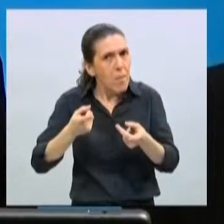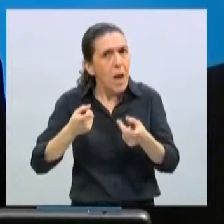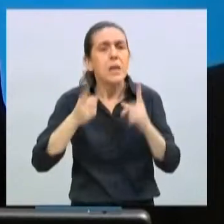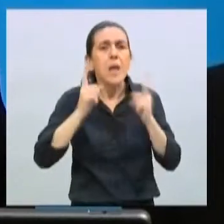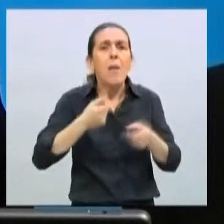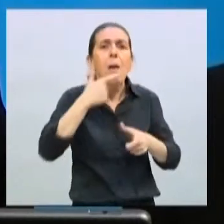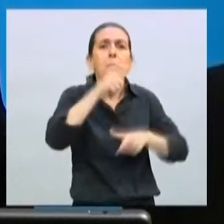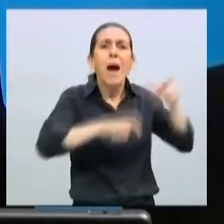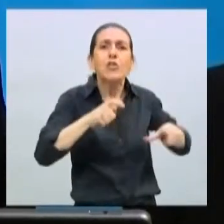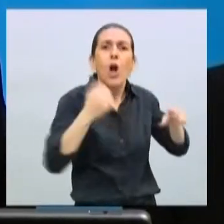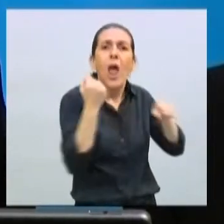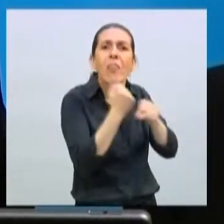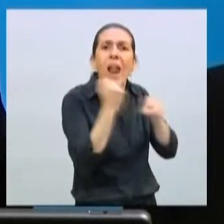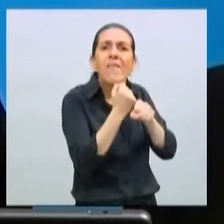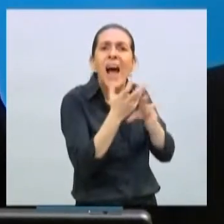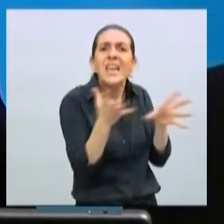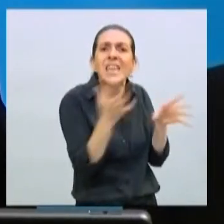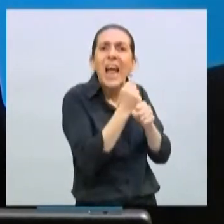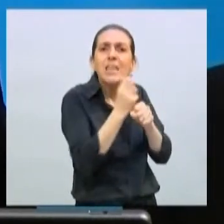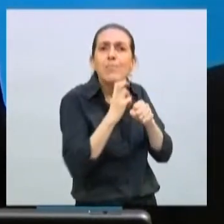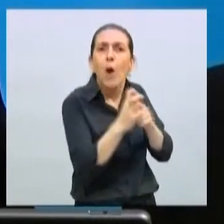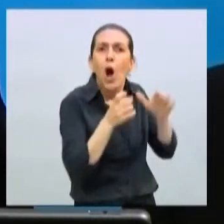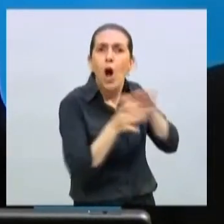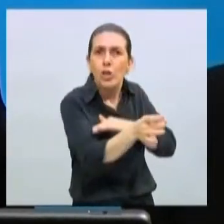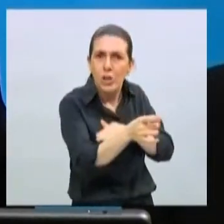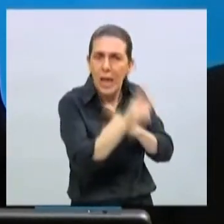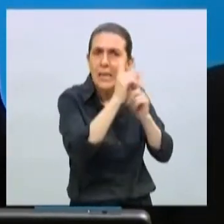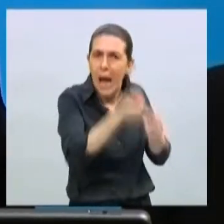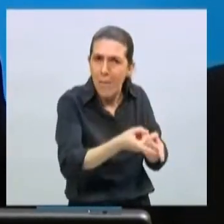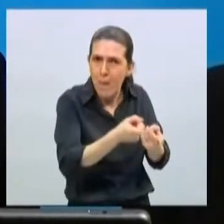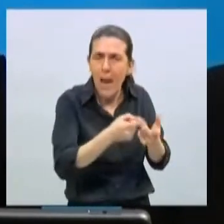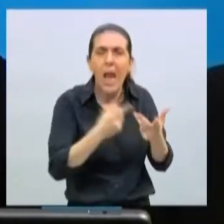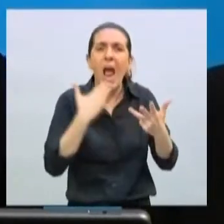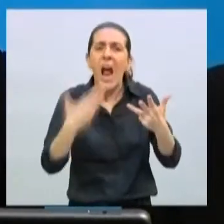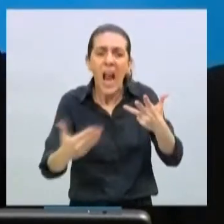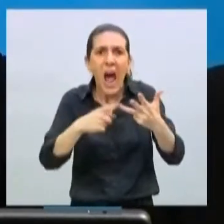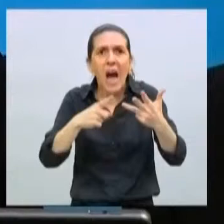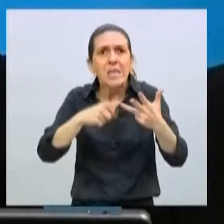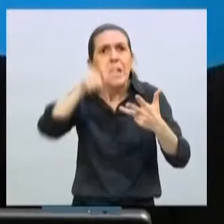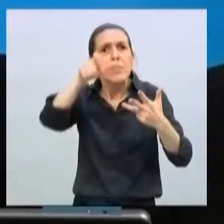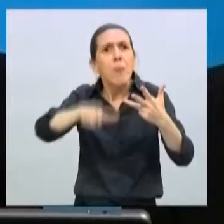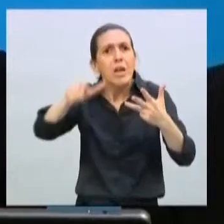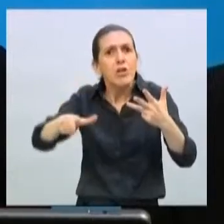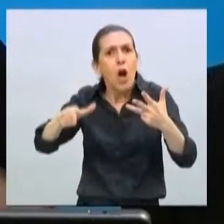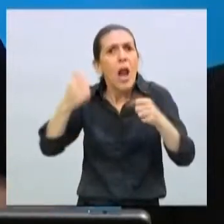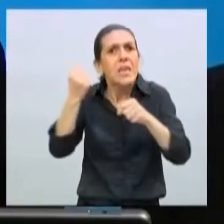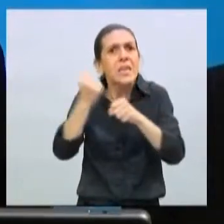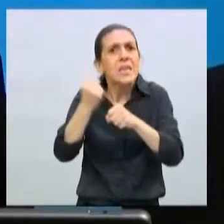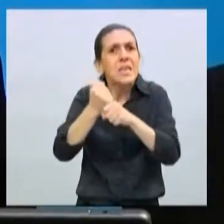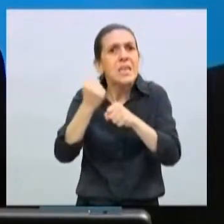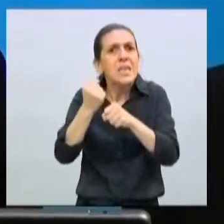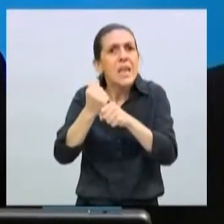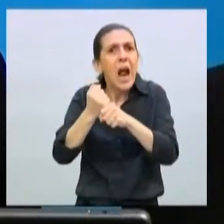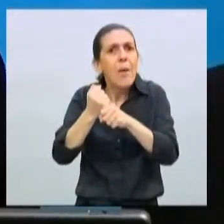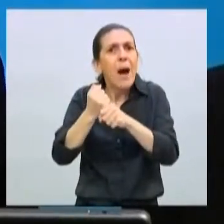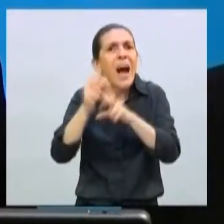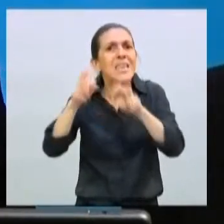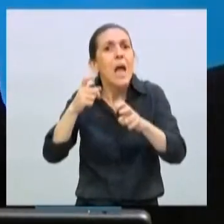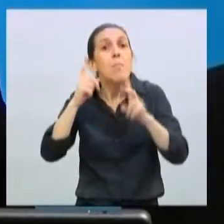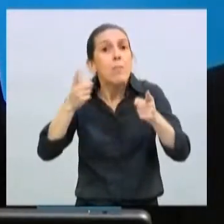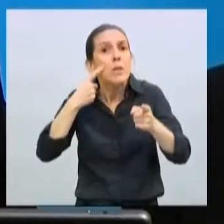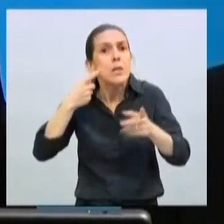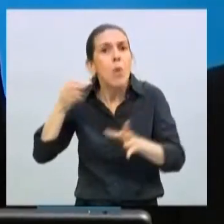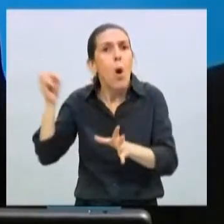los trabajadores del transporte, a los trabajadores de recolección de